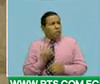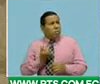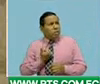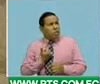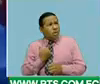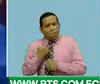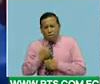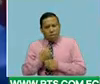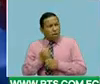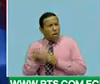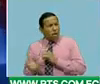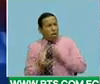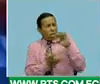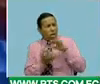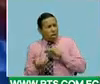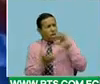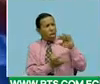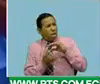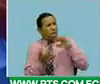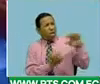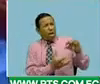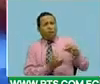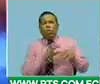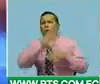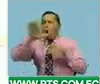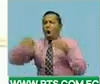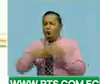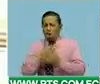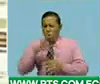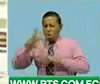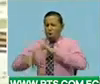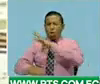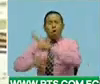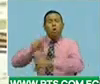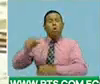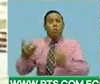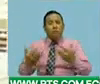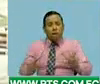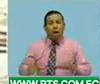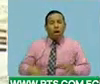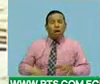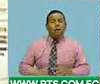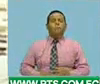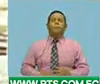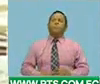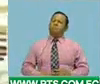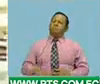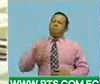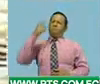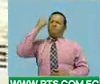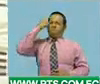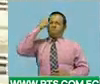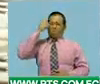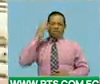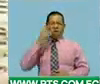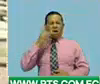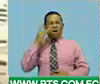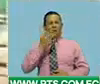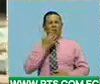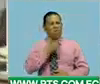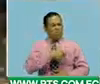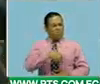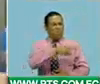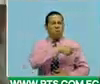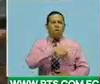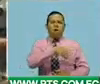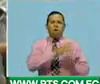Unos golpearon, ahí se nos llevaron todos los bolsos, no tenemos nada. Lo que llama la atención en este caso es que los delincuentes eran más